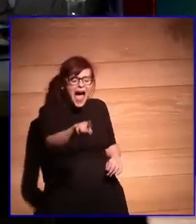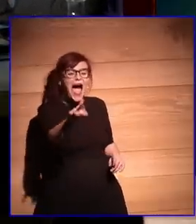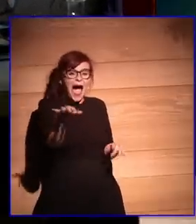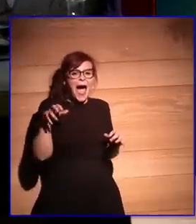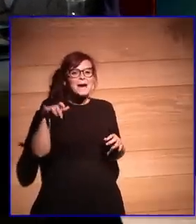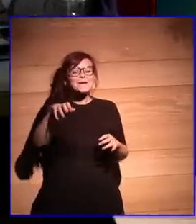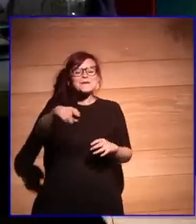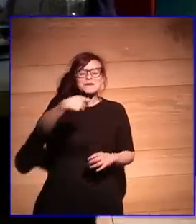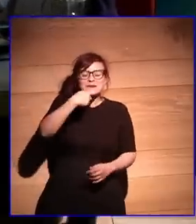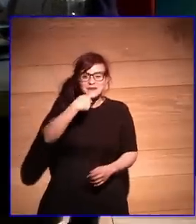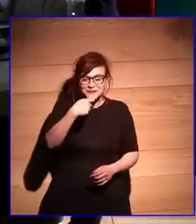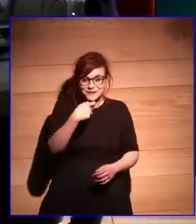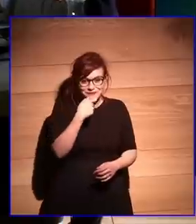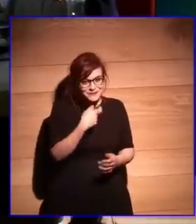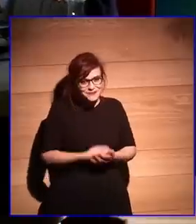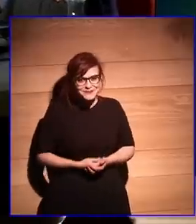Bichos.